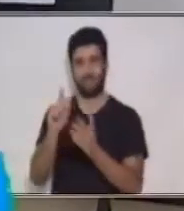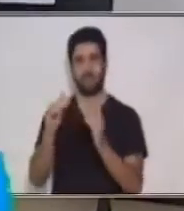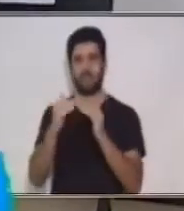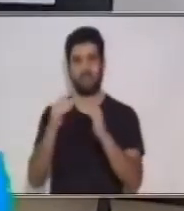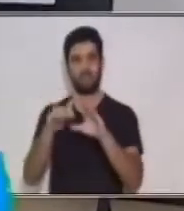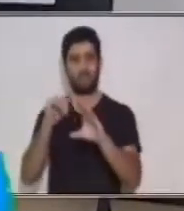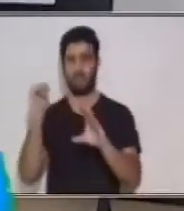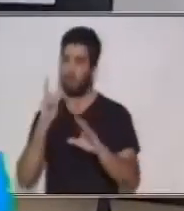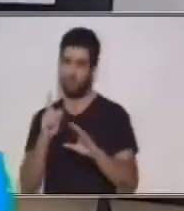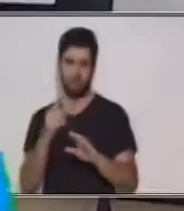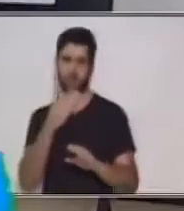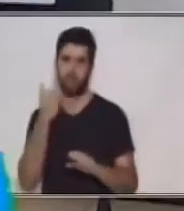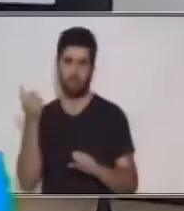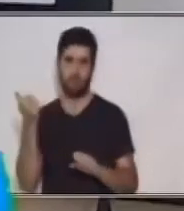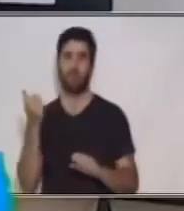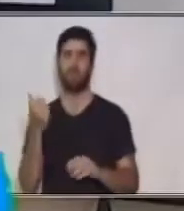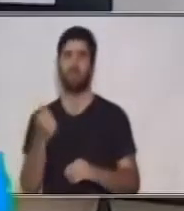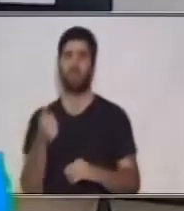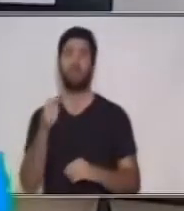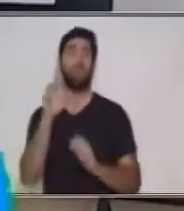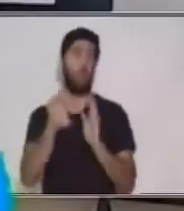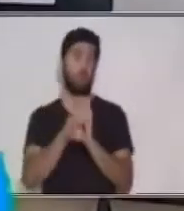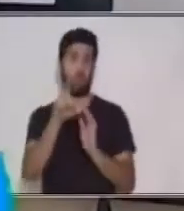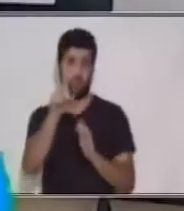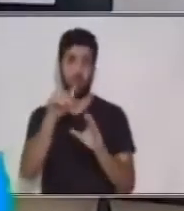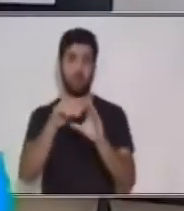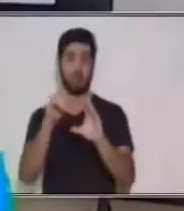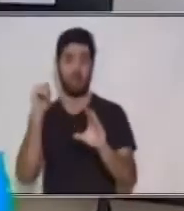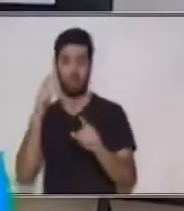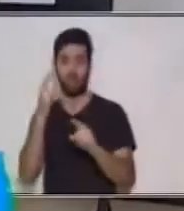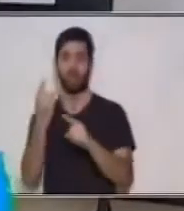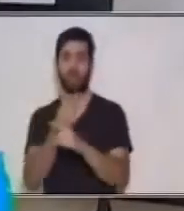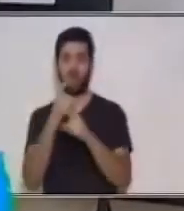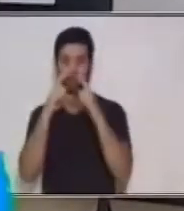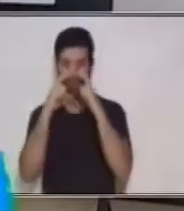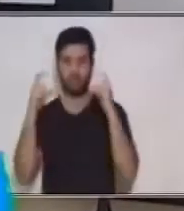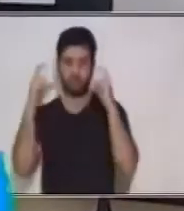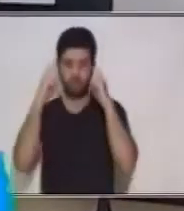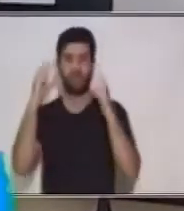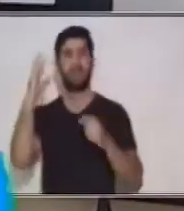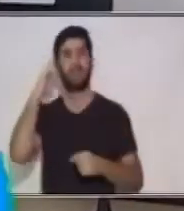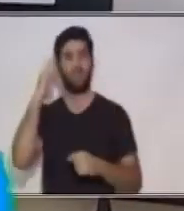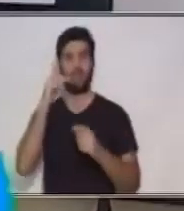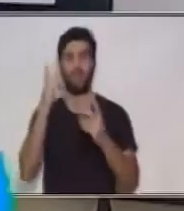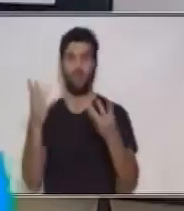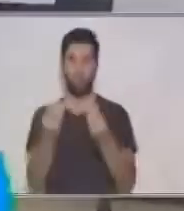medida de lo posible. Si sales, utiliza tu tapaboca y recuerda que juntos saldremos adelante.